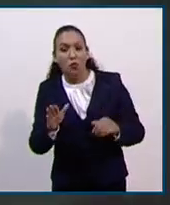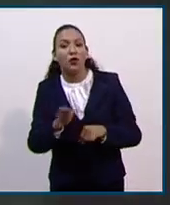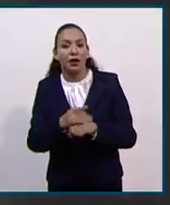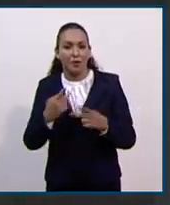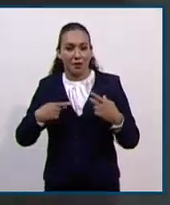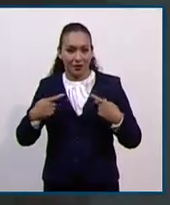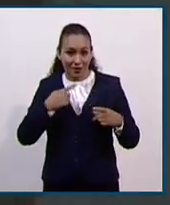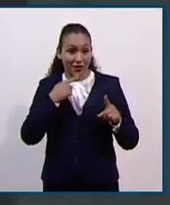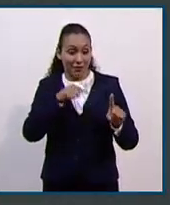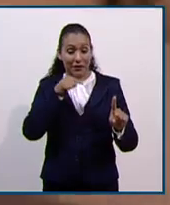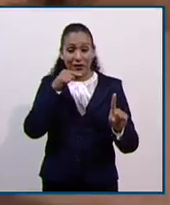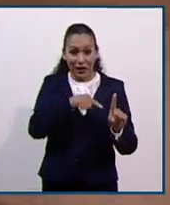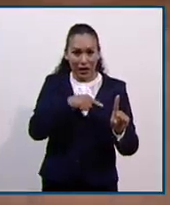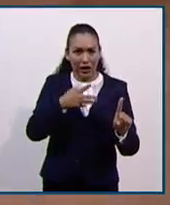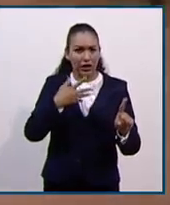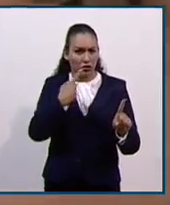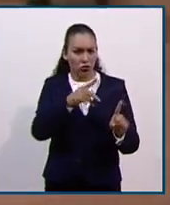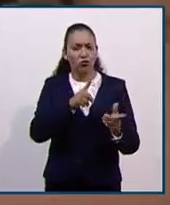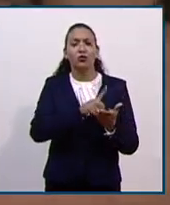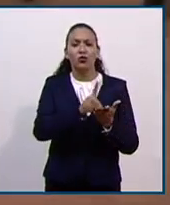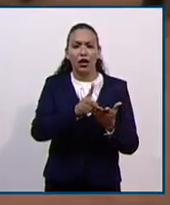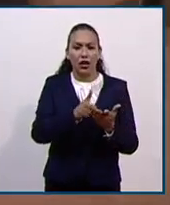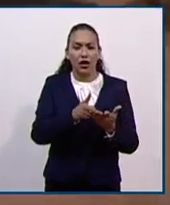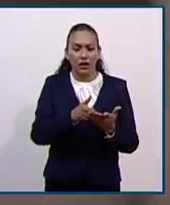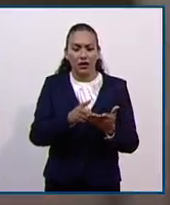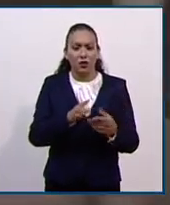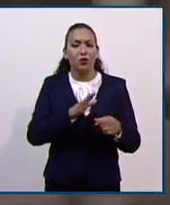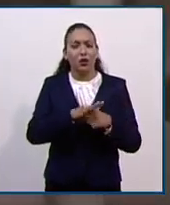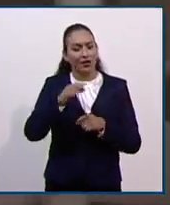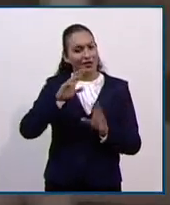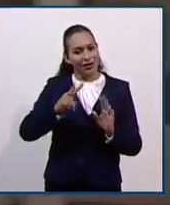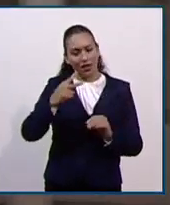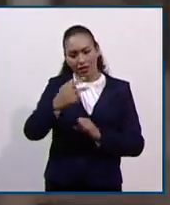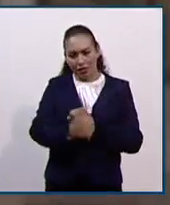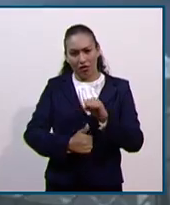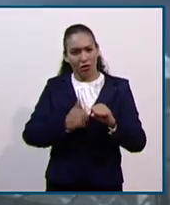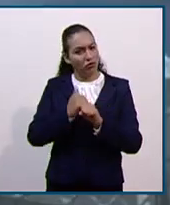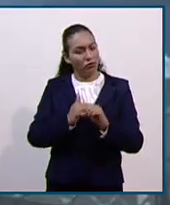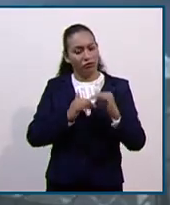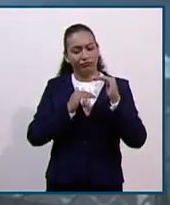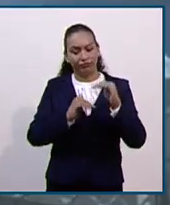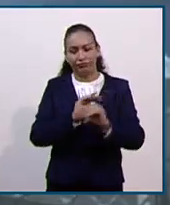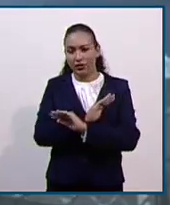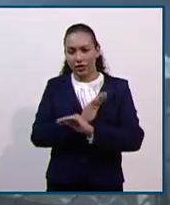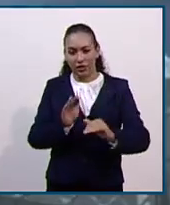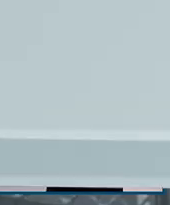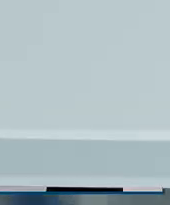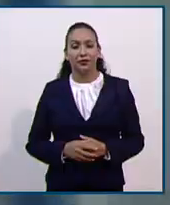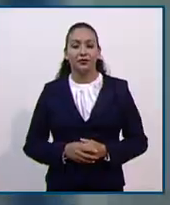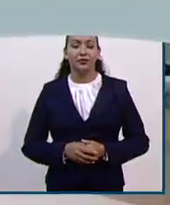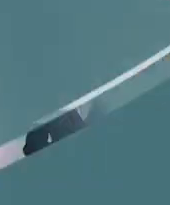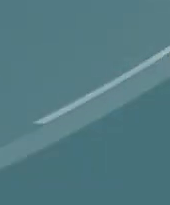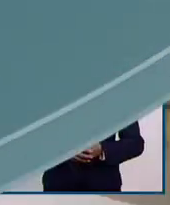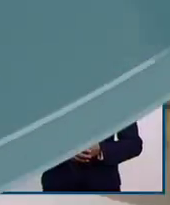tiene derecho a que la prisión preventiva no se prolongue por más de 2 años.